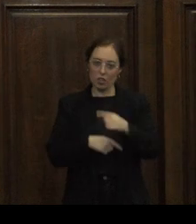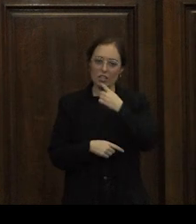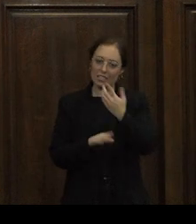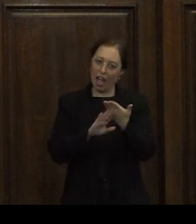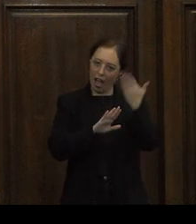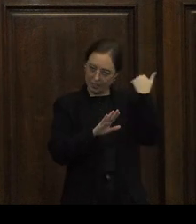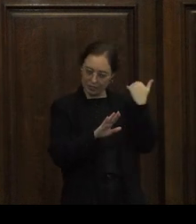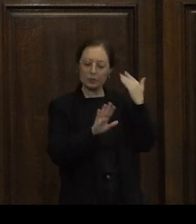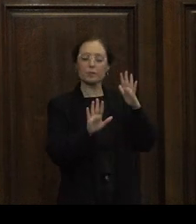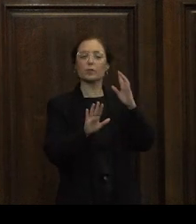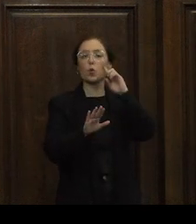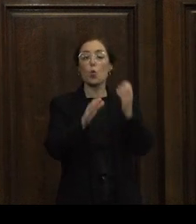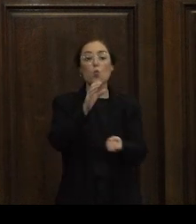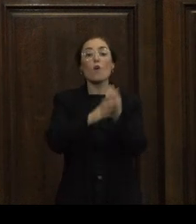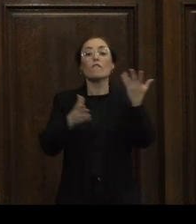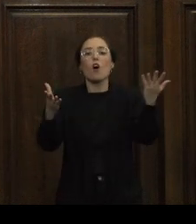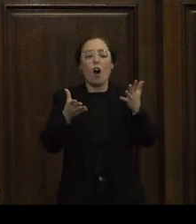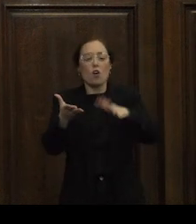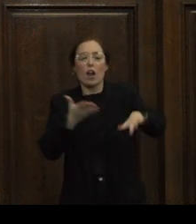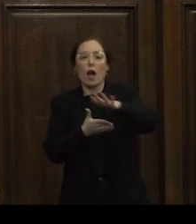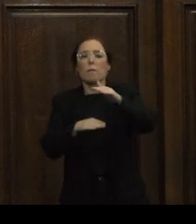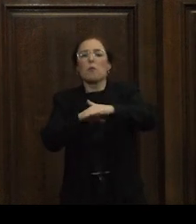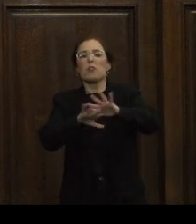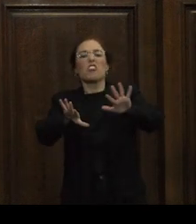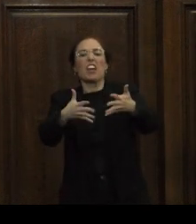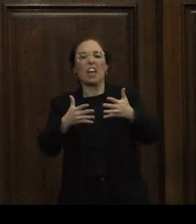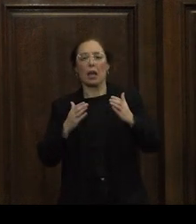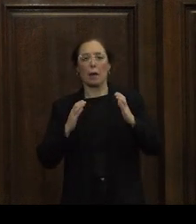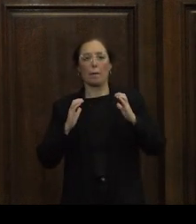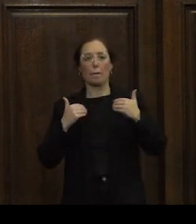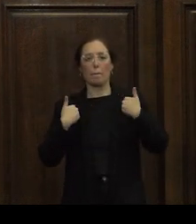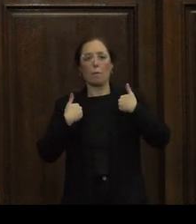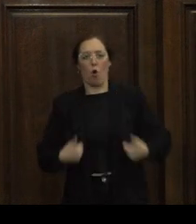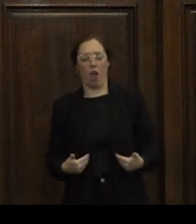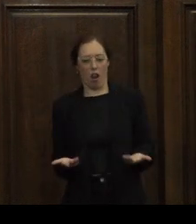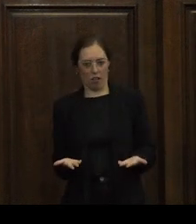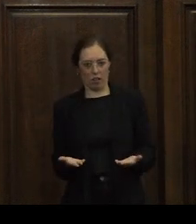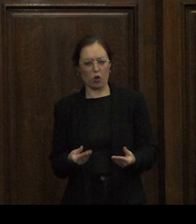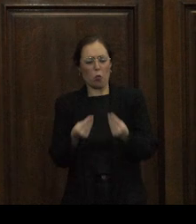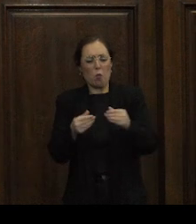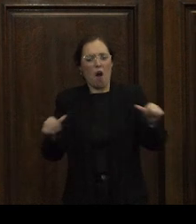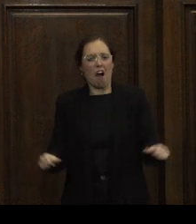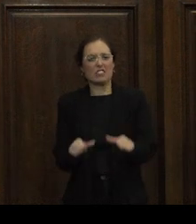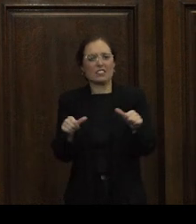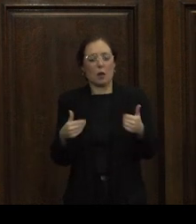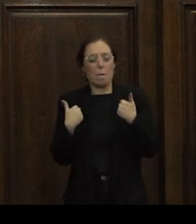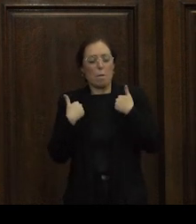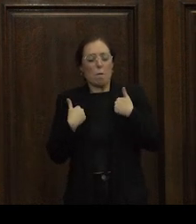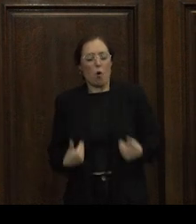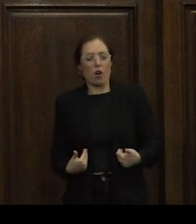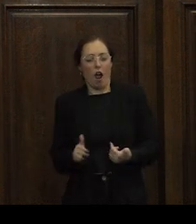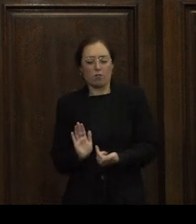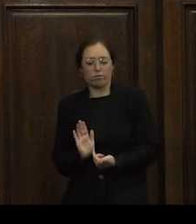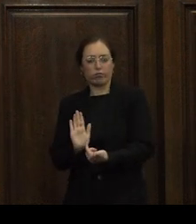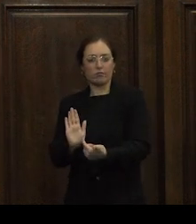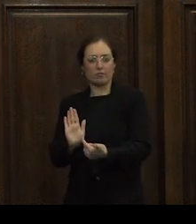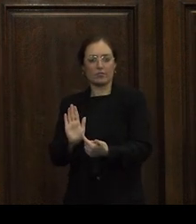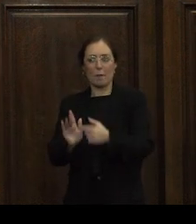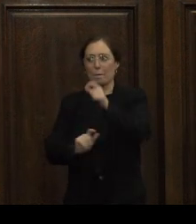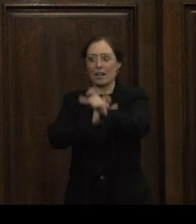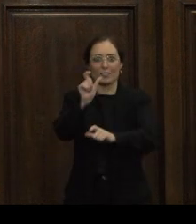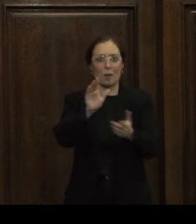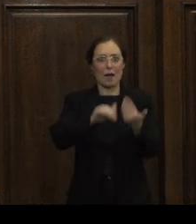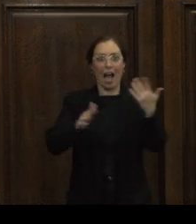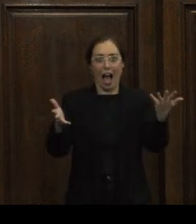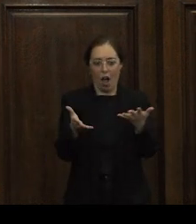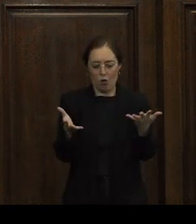Entonces, decía que se estaba consolidando un nuevo suelo moral que sería más apto para hacer crecer este tipo de figuras y todo lo que